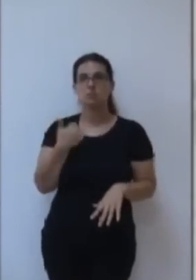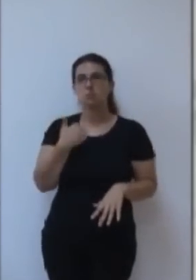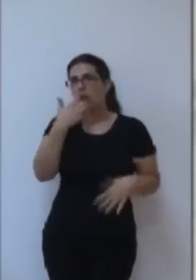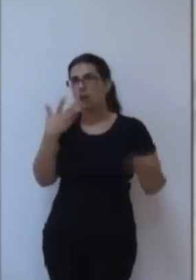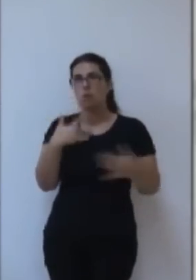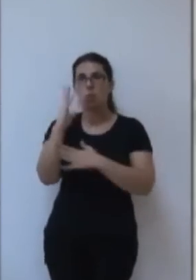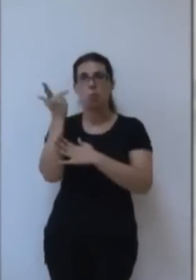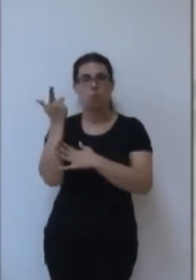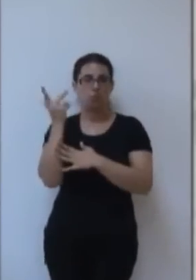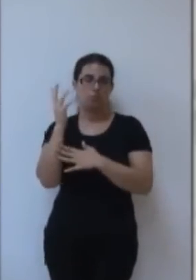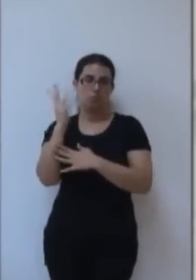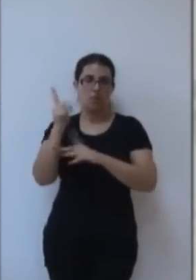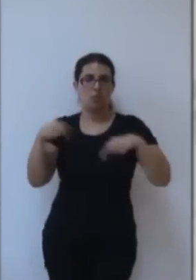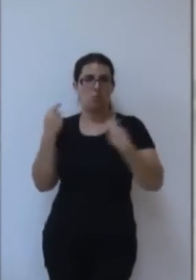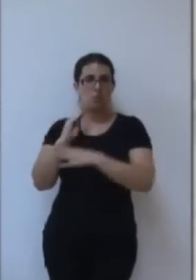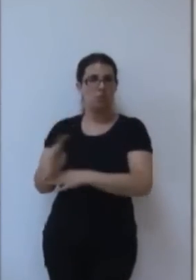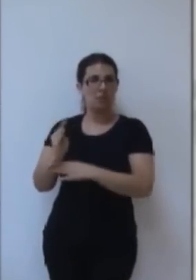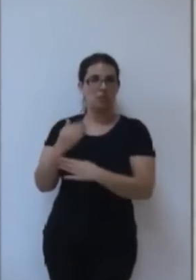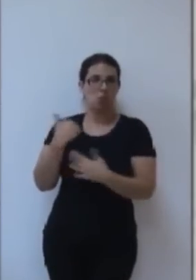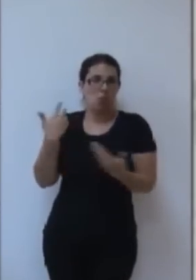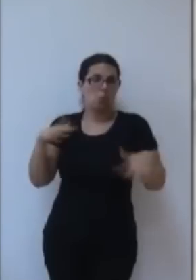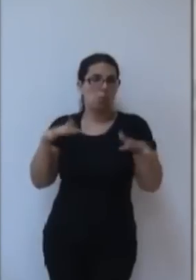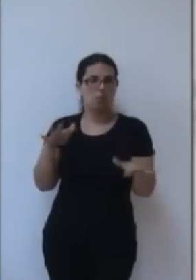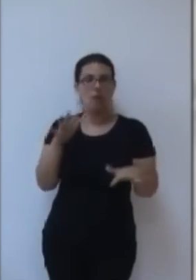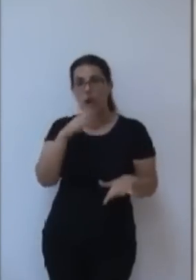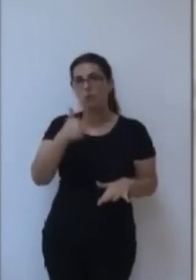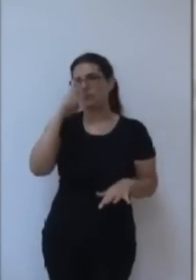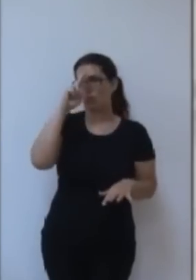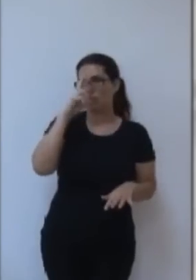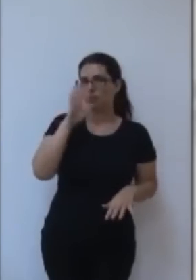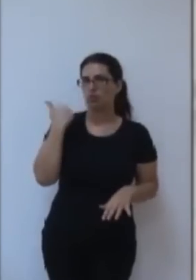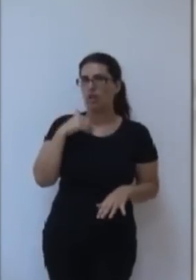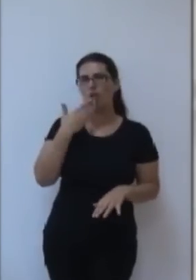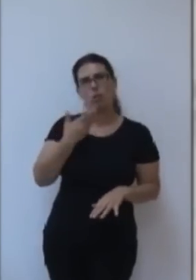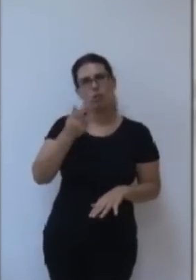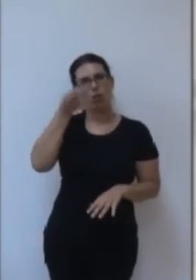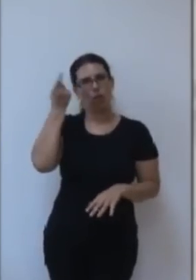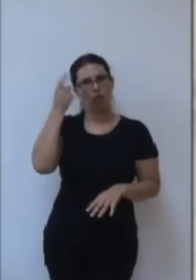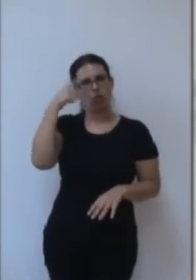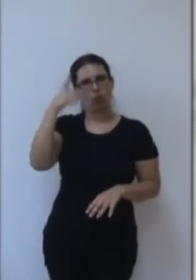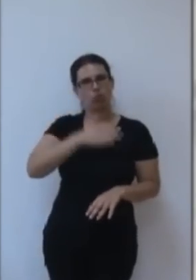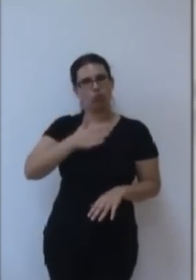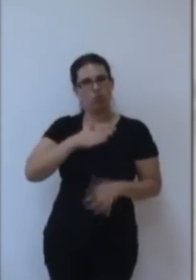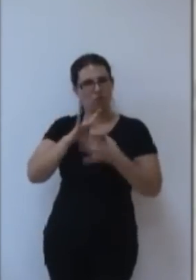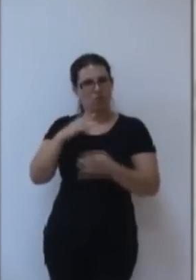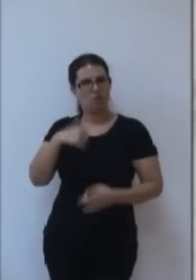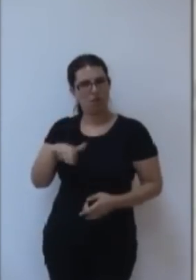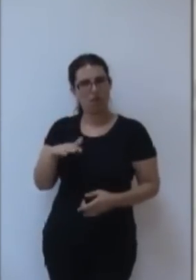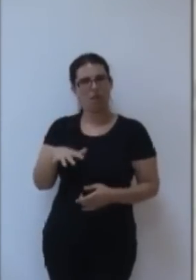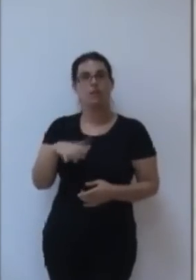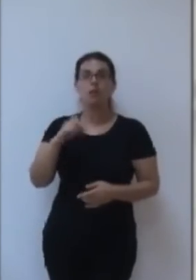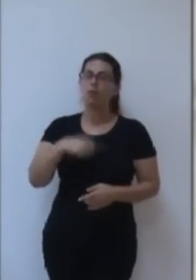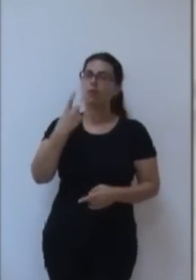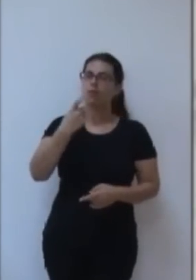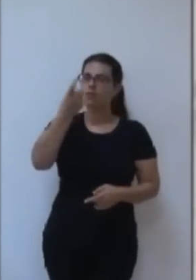medio ambiente y últimamente estamos más preocupados por ello porque se nos ha educado más en ese tema. Pues yo creo que también necesitamos que se nos eduque